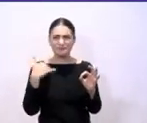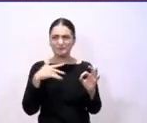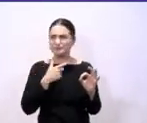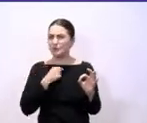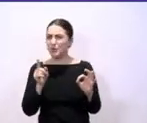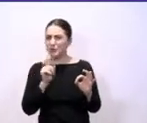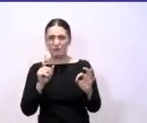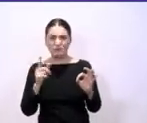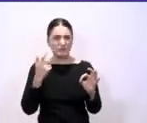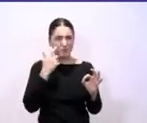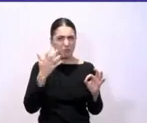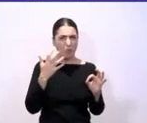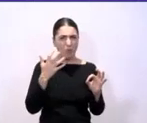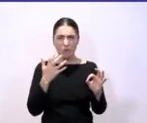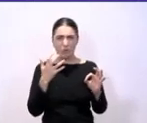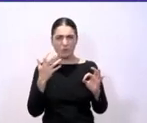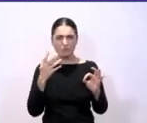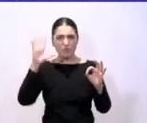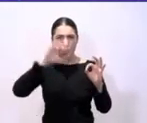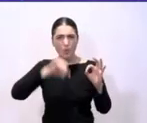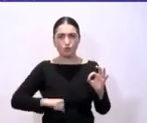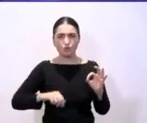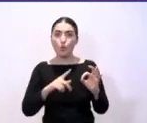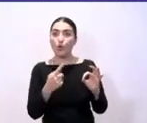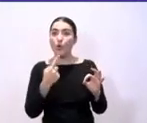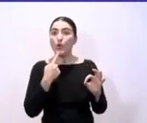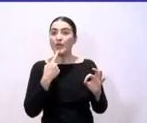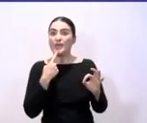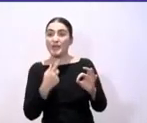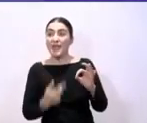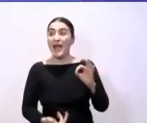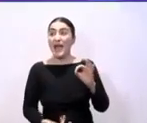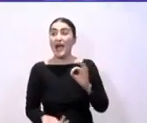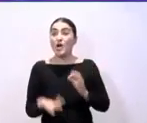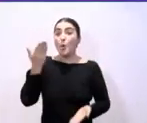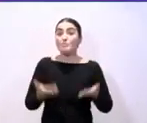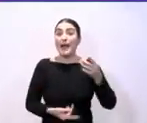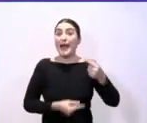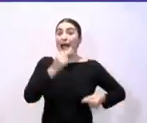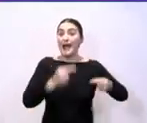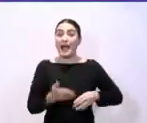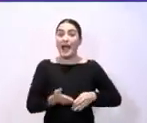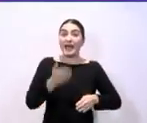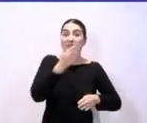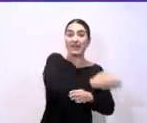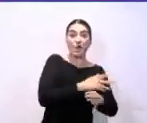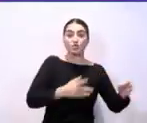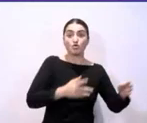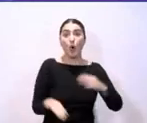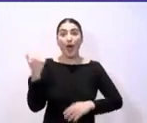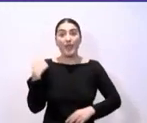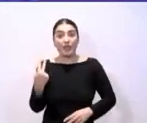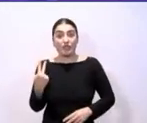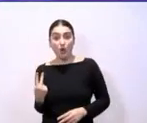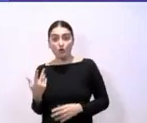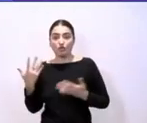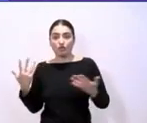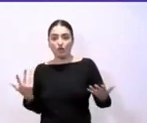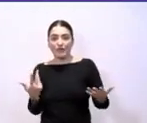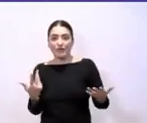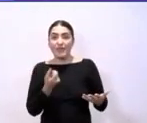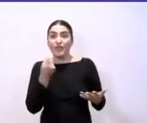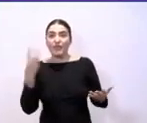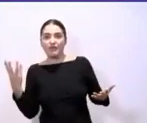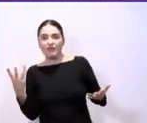presidente del Gobierno hacía ayer en su anuncio, que no compara con el anterior presupuesto, compara con el que hace 2, porque así pues las cifras son un poco pues tramposas, ¿no?